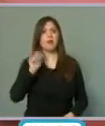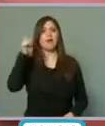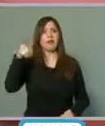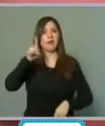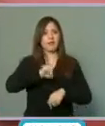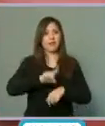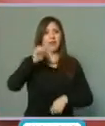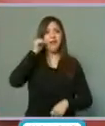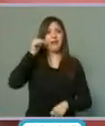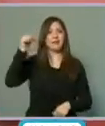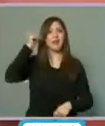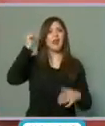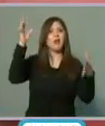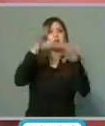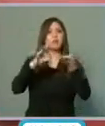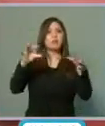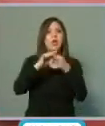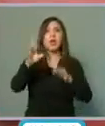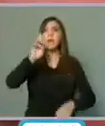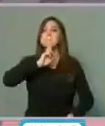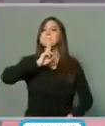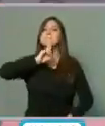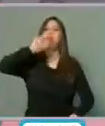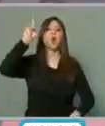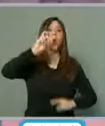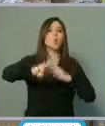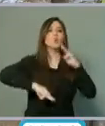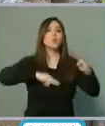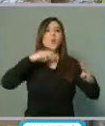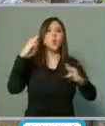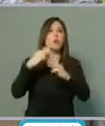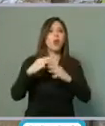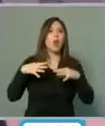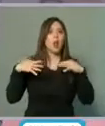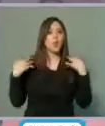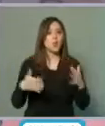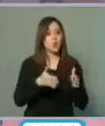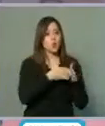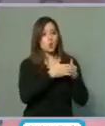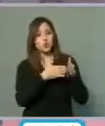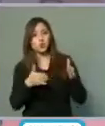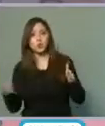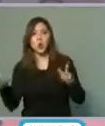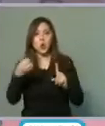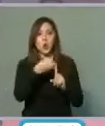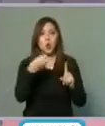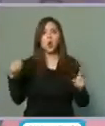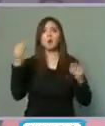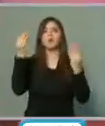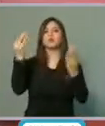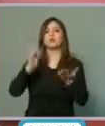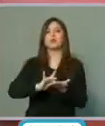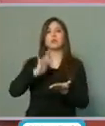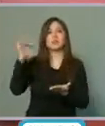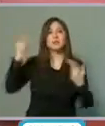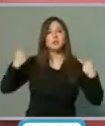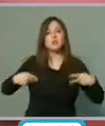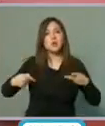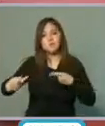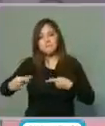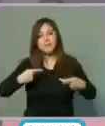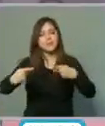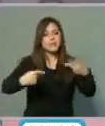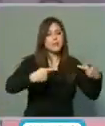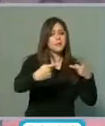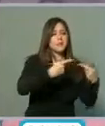que mejor mundial del mundo, ¿no? Sí, que organizaron, y gracias a los organizadores, que fue